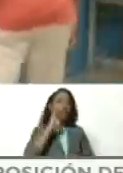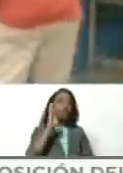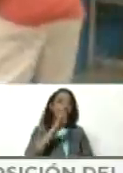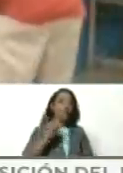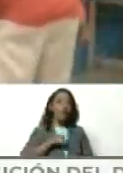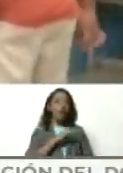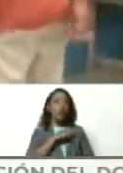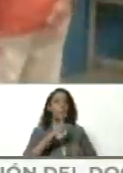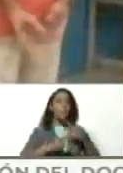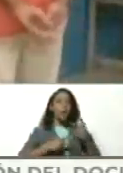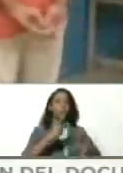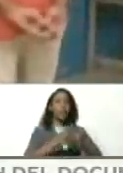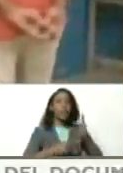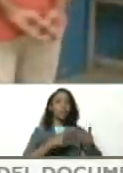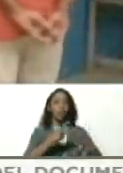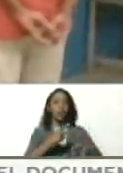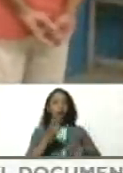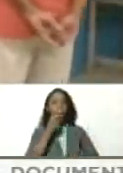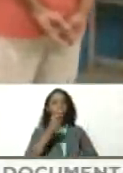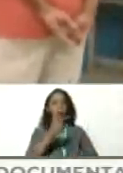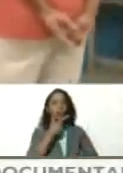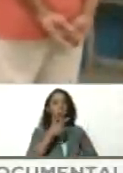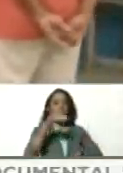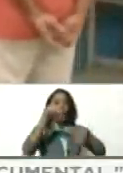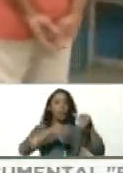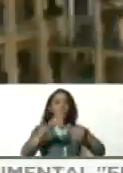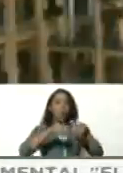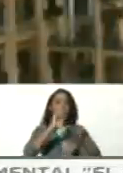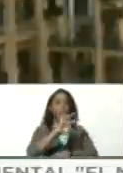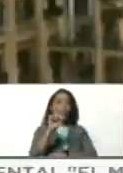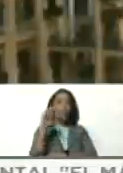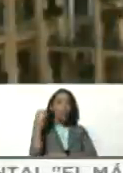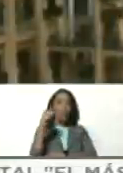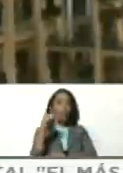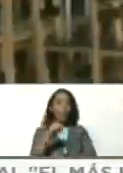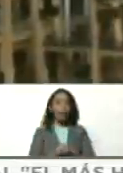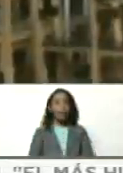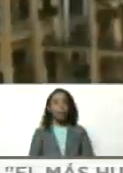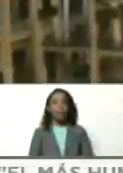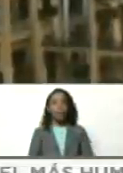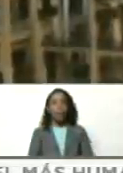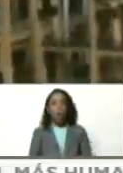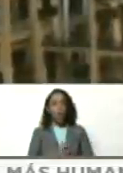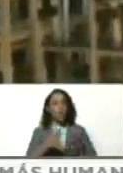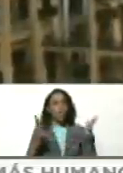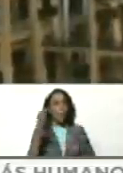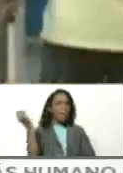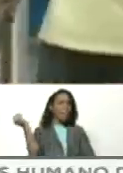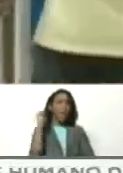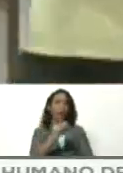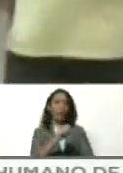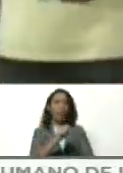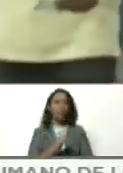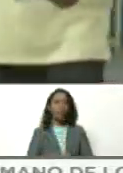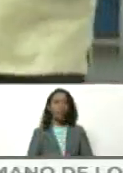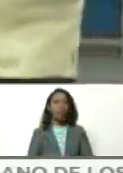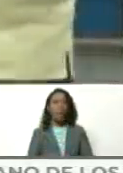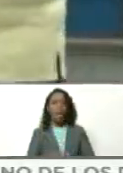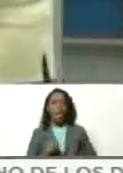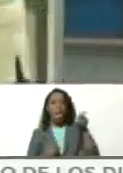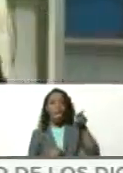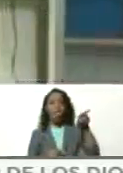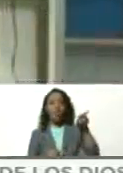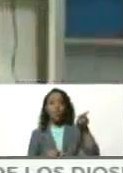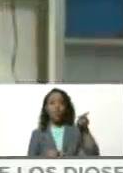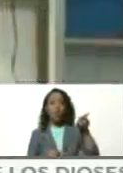nuestro proceso hermoso de elecciones el 21 de noviembre. Un gran perdedor, ellos,